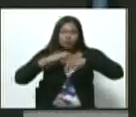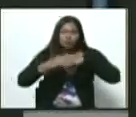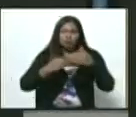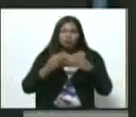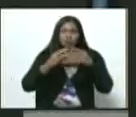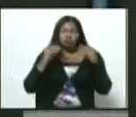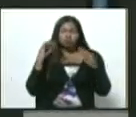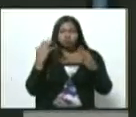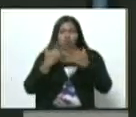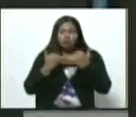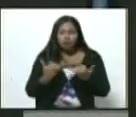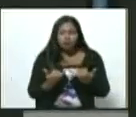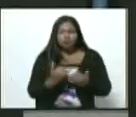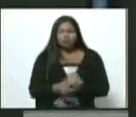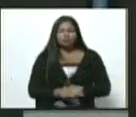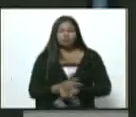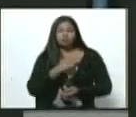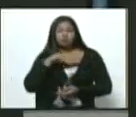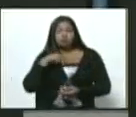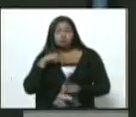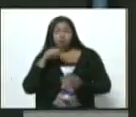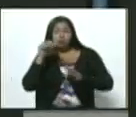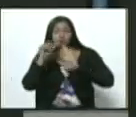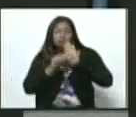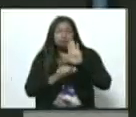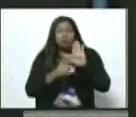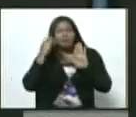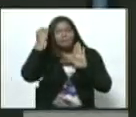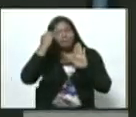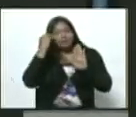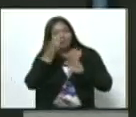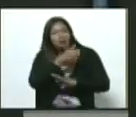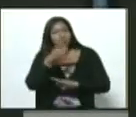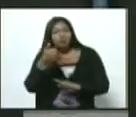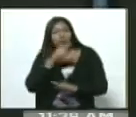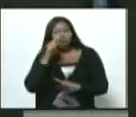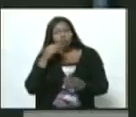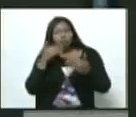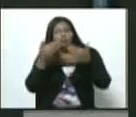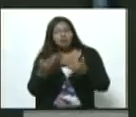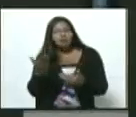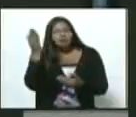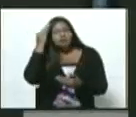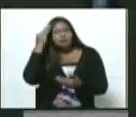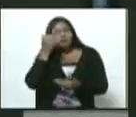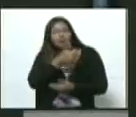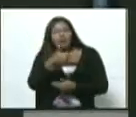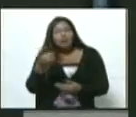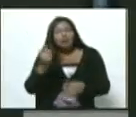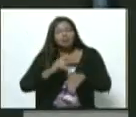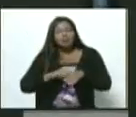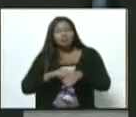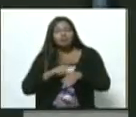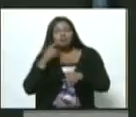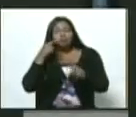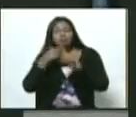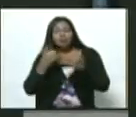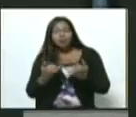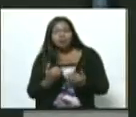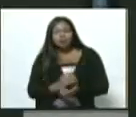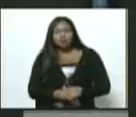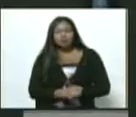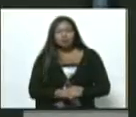llegan algunos datos, siempre llegan algunas opiniones que se las haremos saber en tiempo prudencial